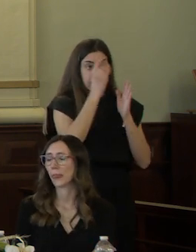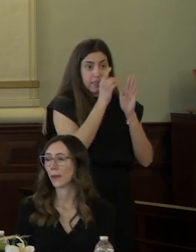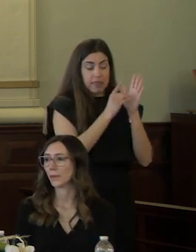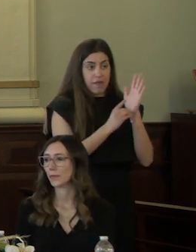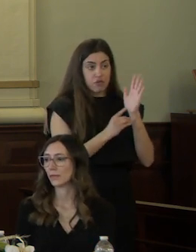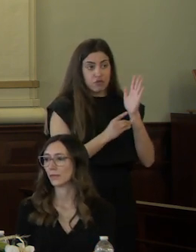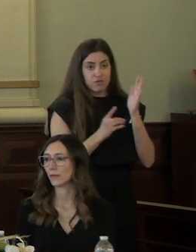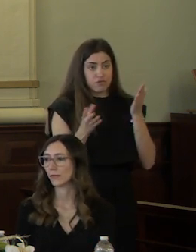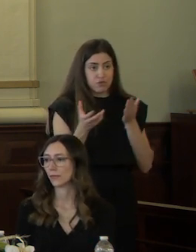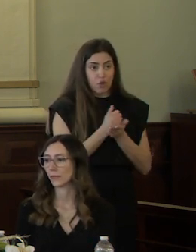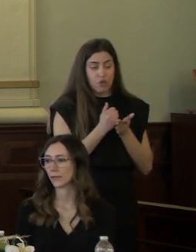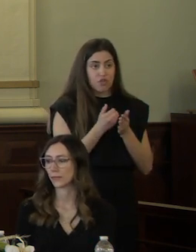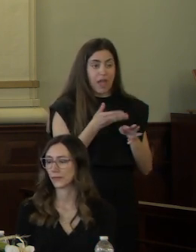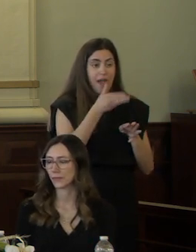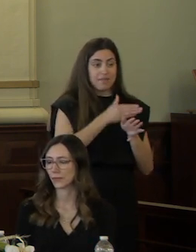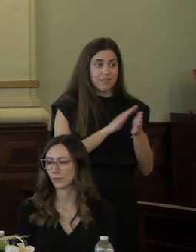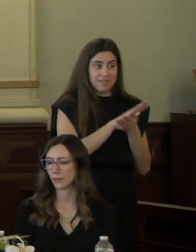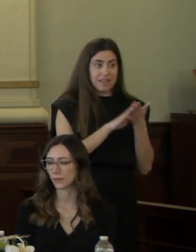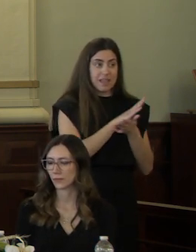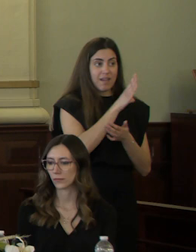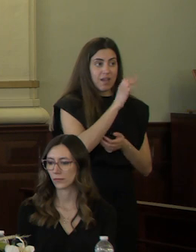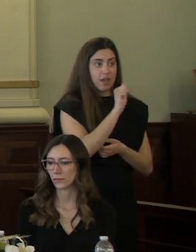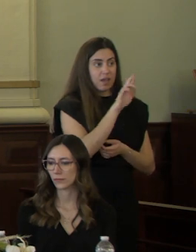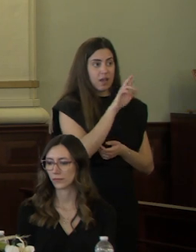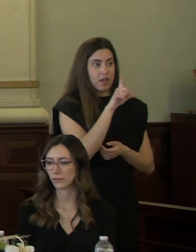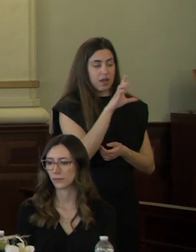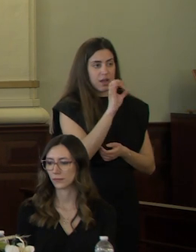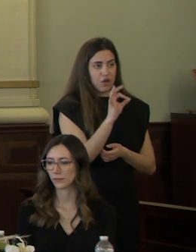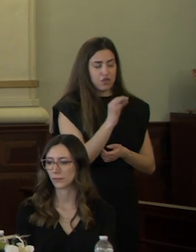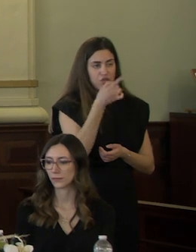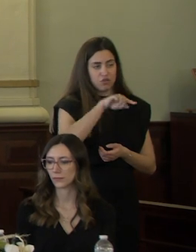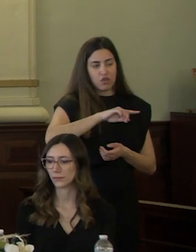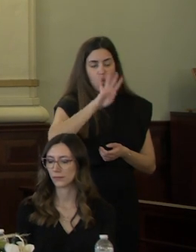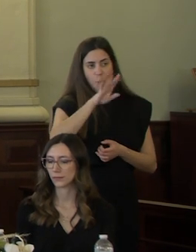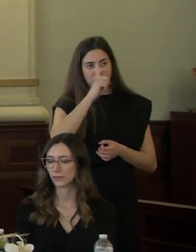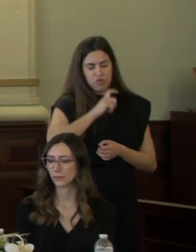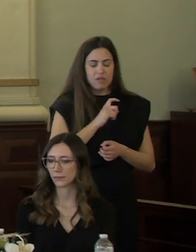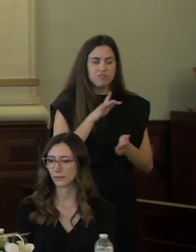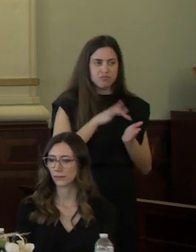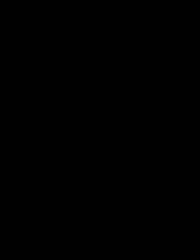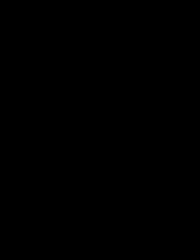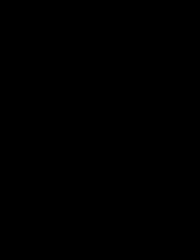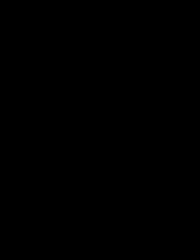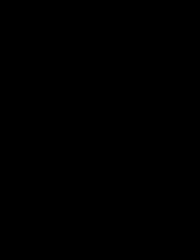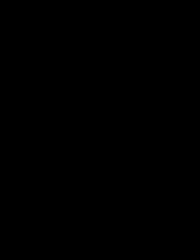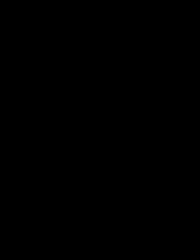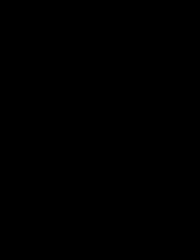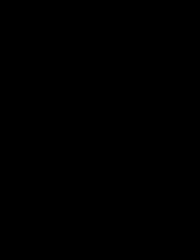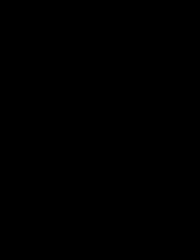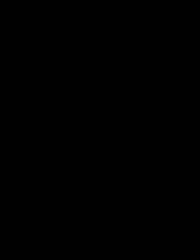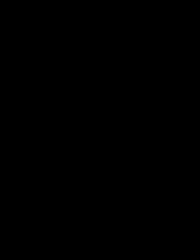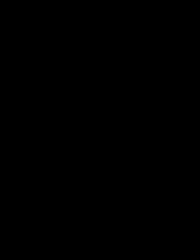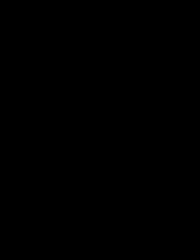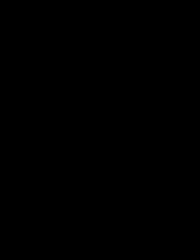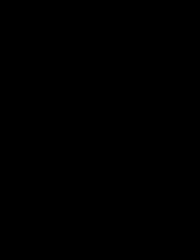ido hablando Carlos antes y que hemos ido contando durante estos 4 años, de verdad que si no hubiese sido gracias